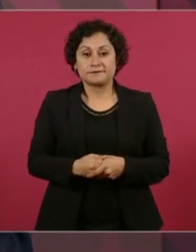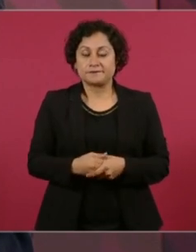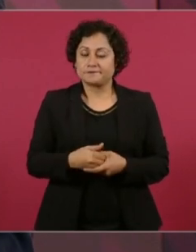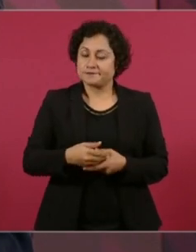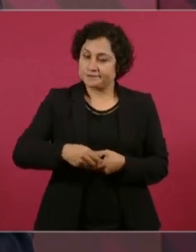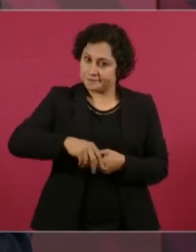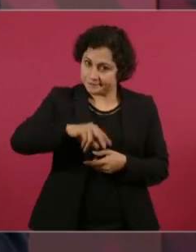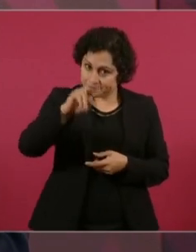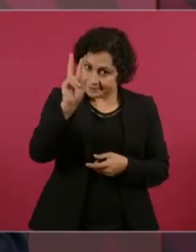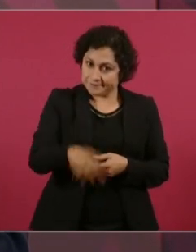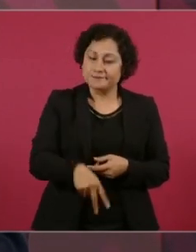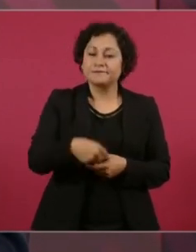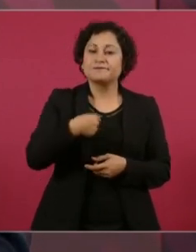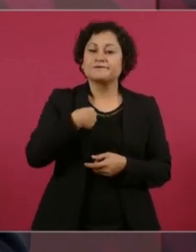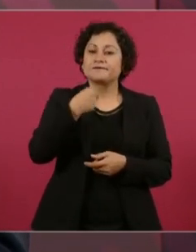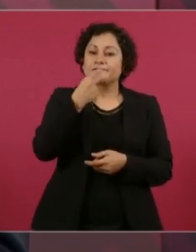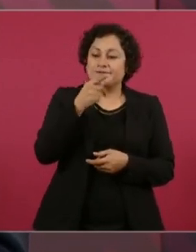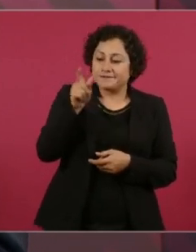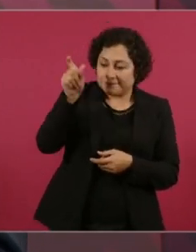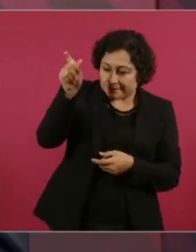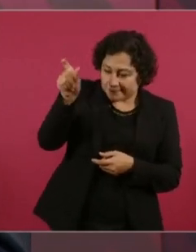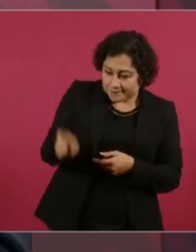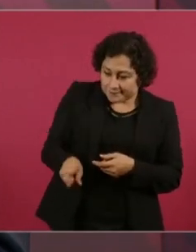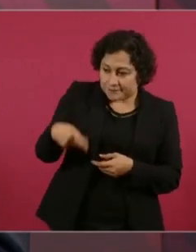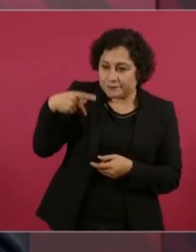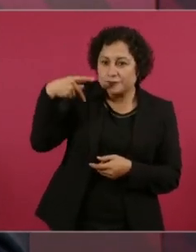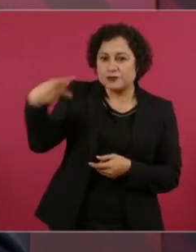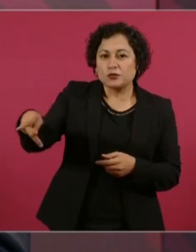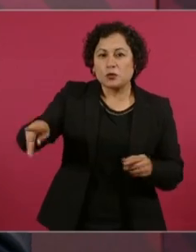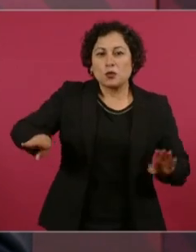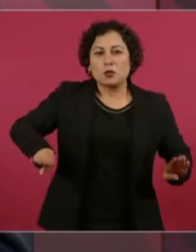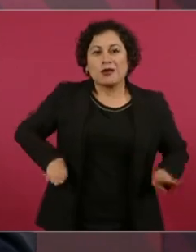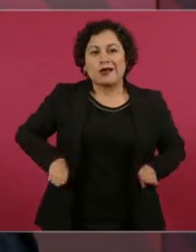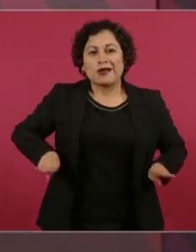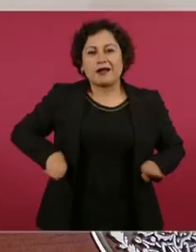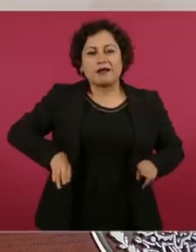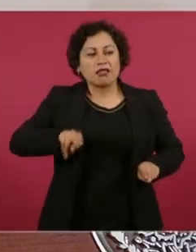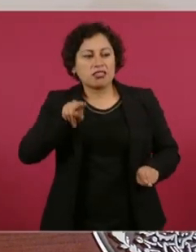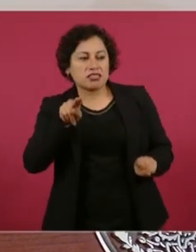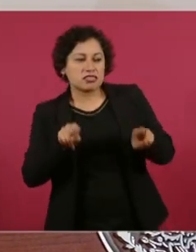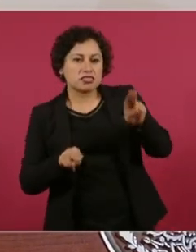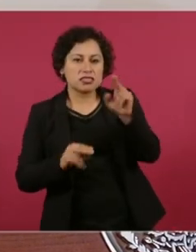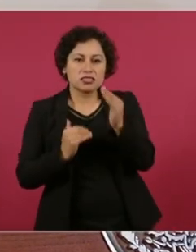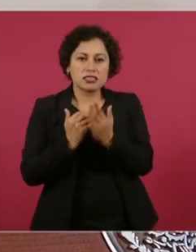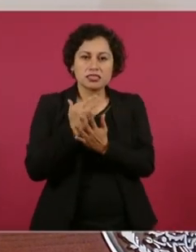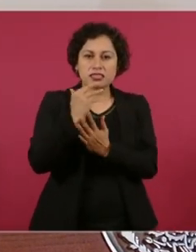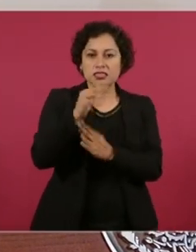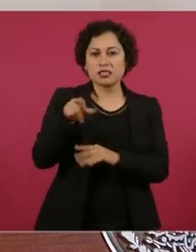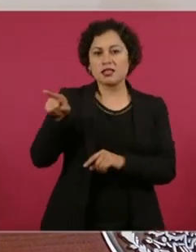Repito, son clasistas, son racistas. Tengo pruebas